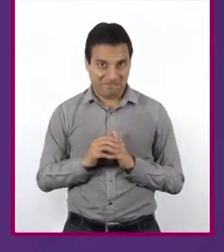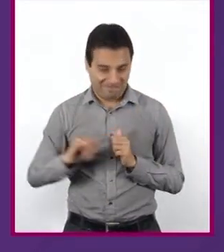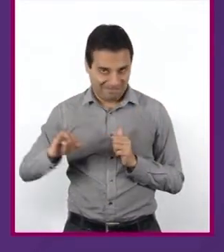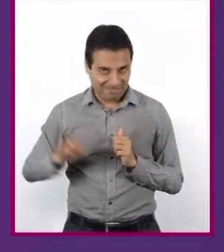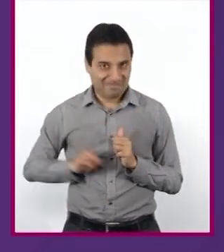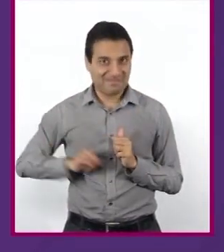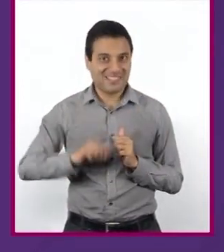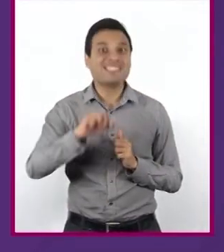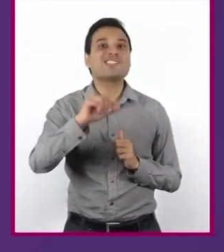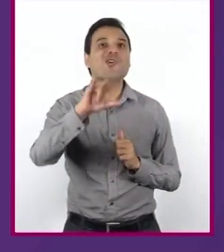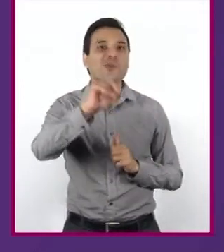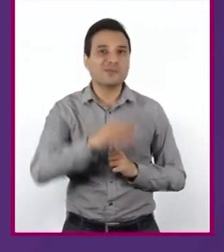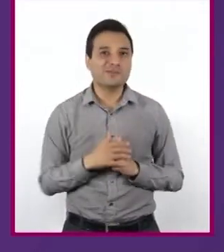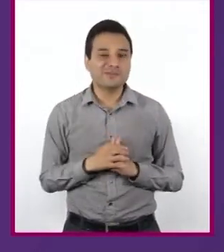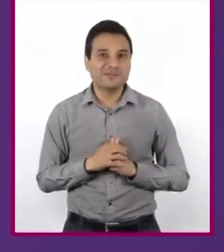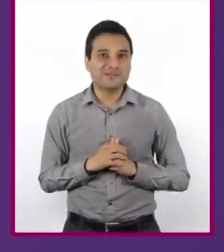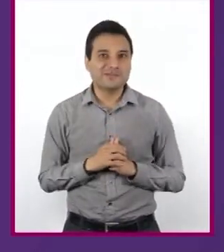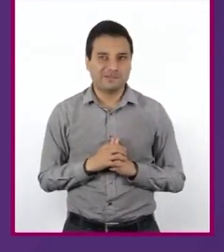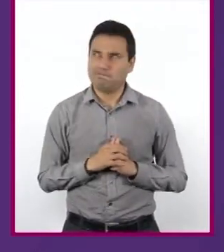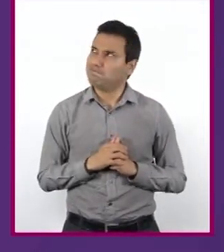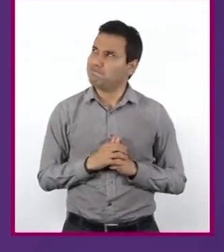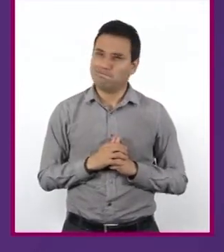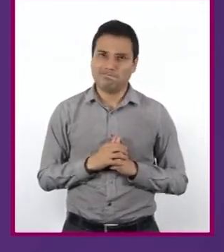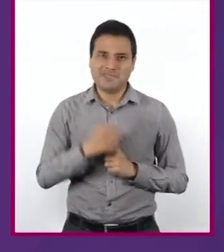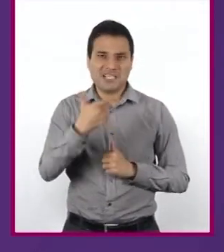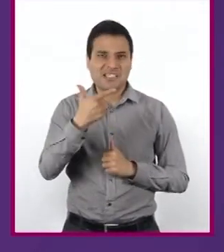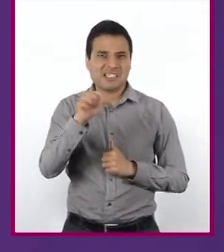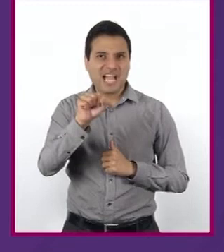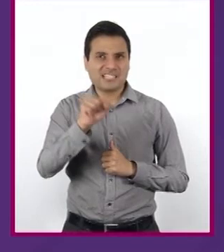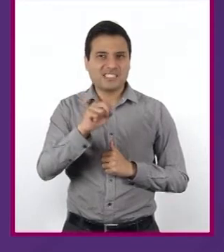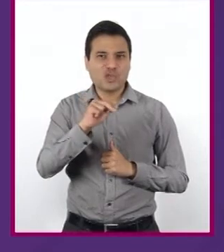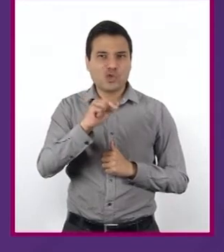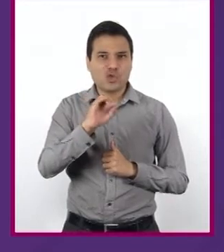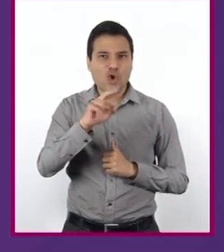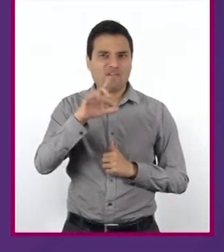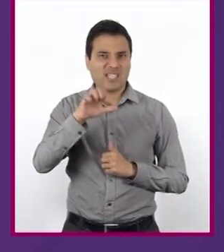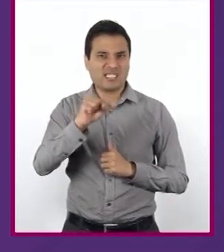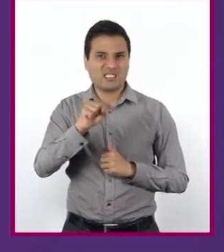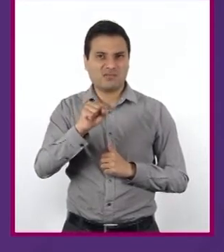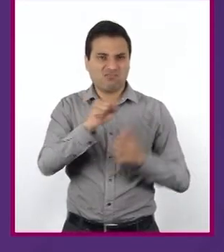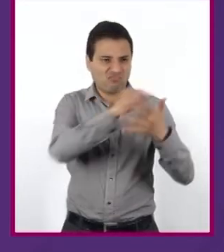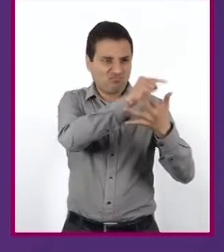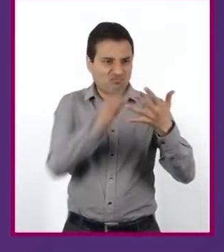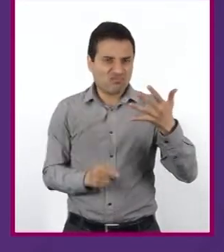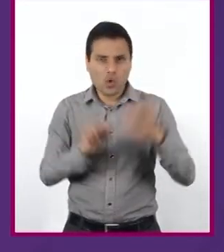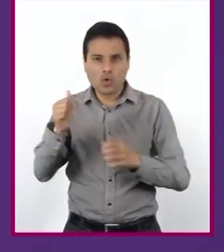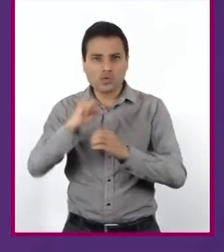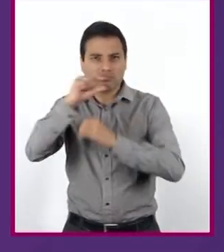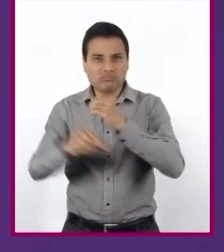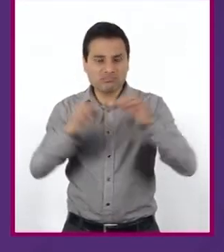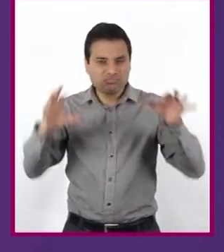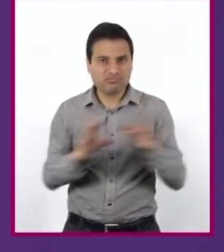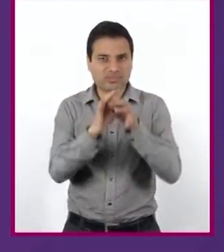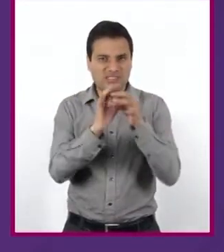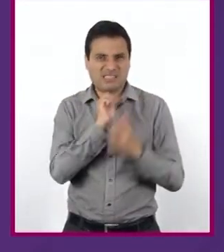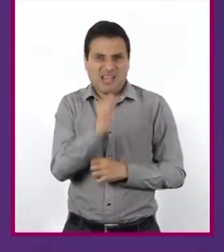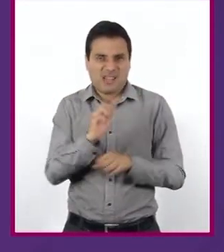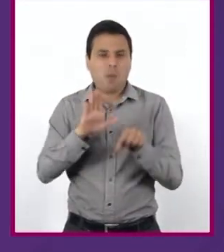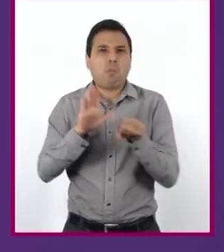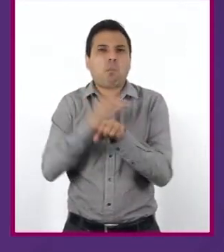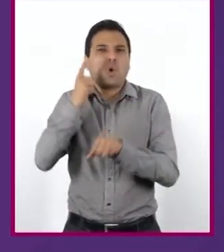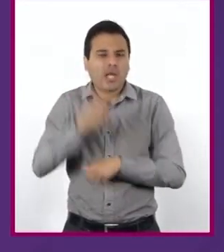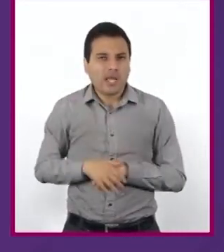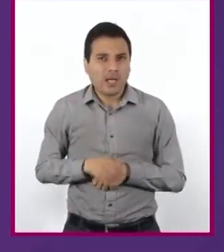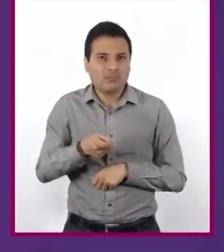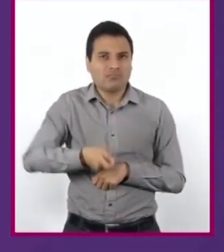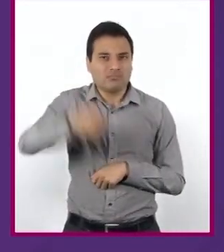Interesante, ¿no? ¿Qué tienen de especial los gases nobles que no se unen con otros elementos? ¿Por qué se les llama